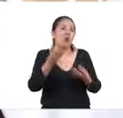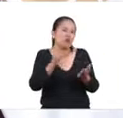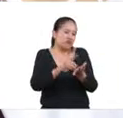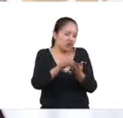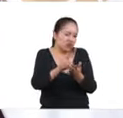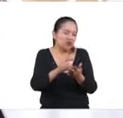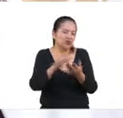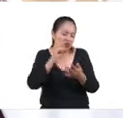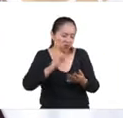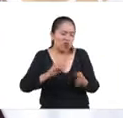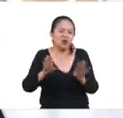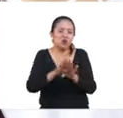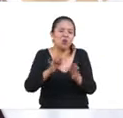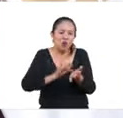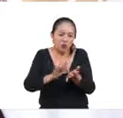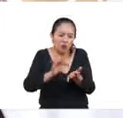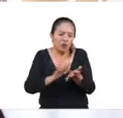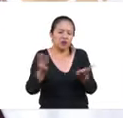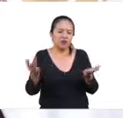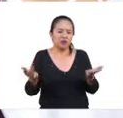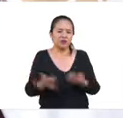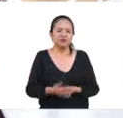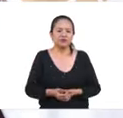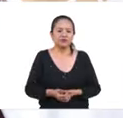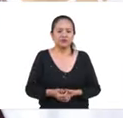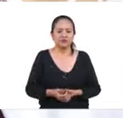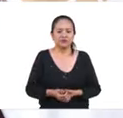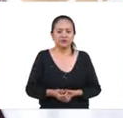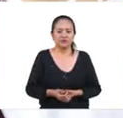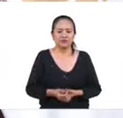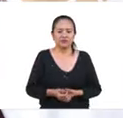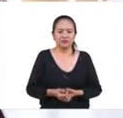pregunta que desde hace ya algunos años se utiliza en la